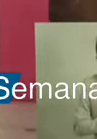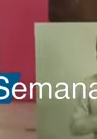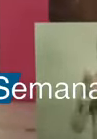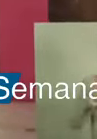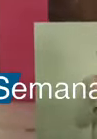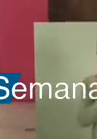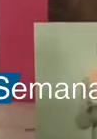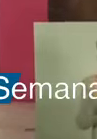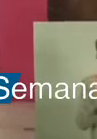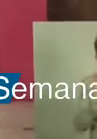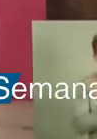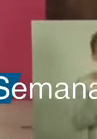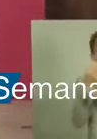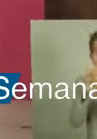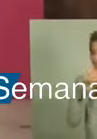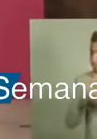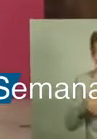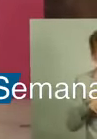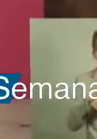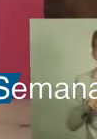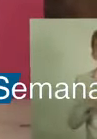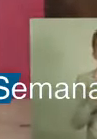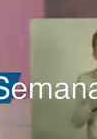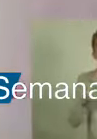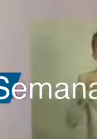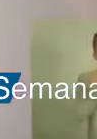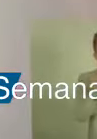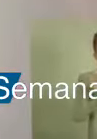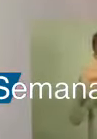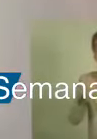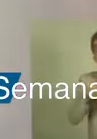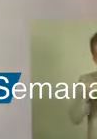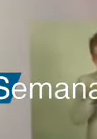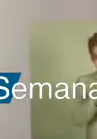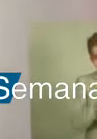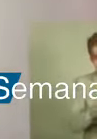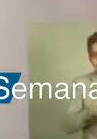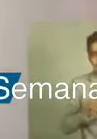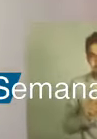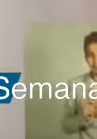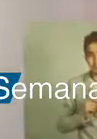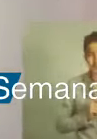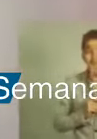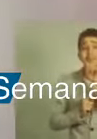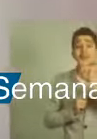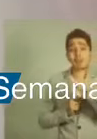vengan, porque todo va a estar cerrado. Vamos a ver con los propios